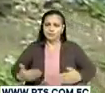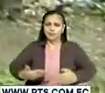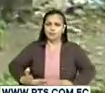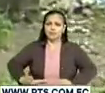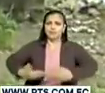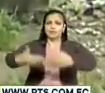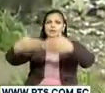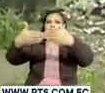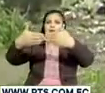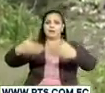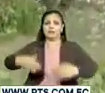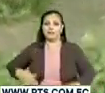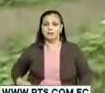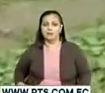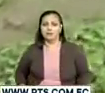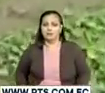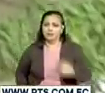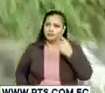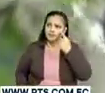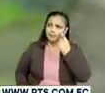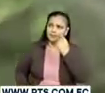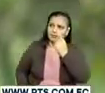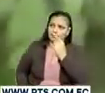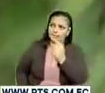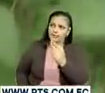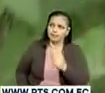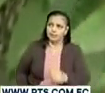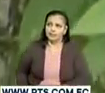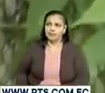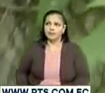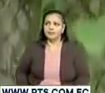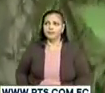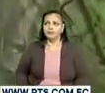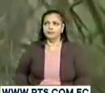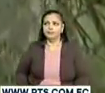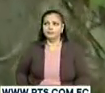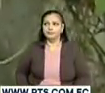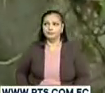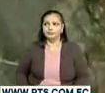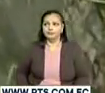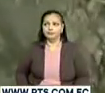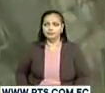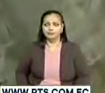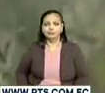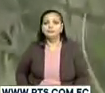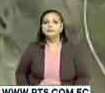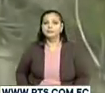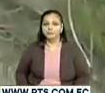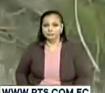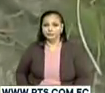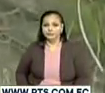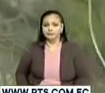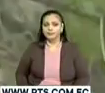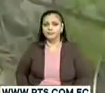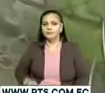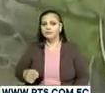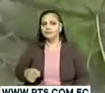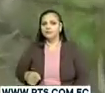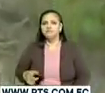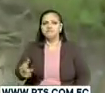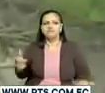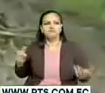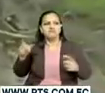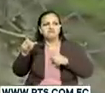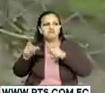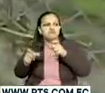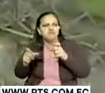o la entrada de ellos es por estas rejas en la parte posterior. Miren, aquí hay unas fundas,